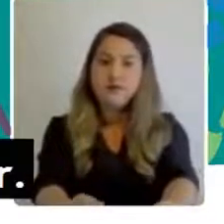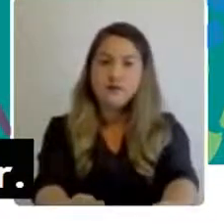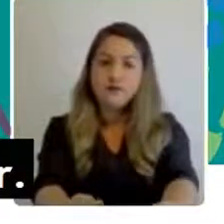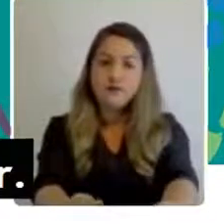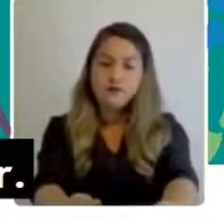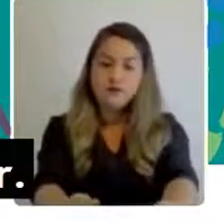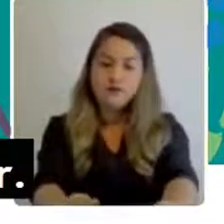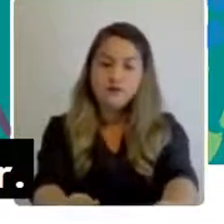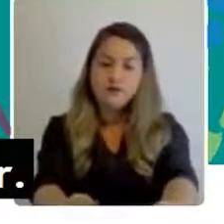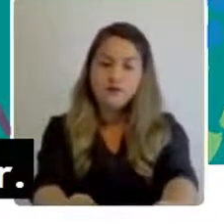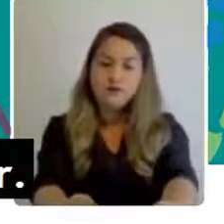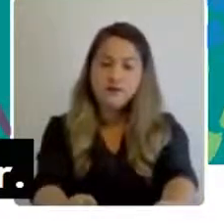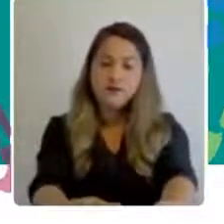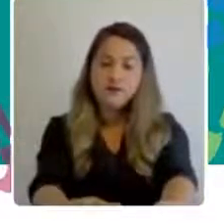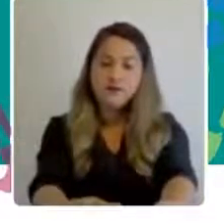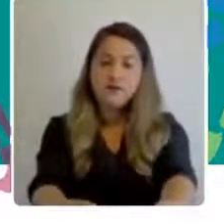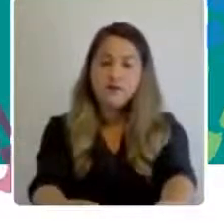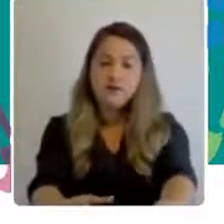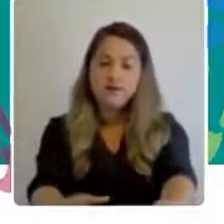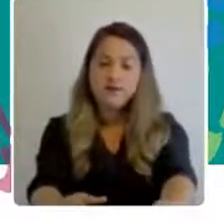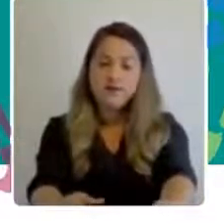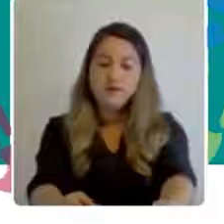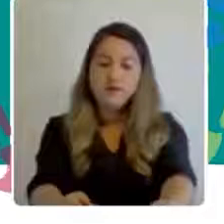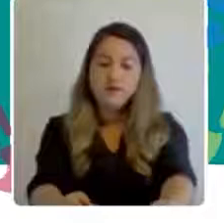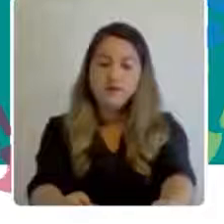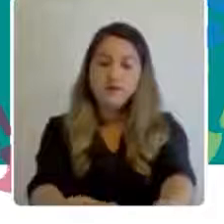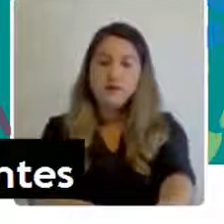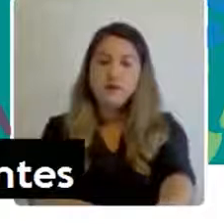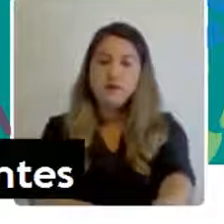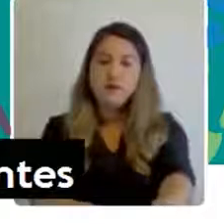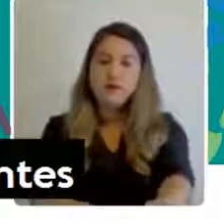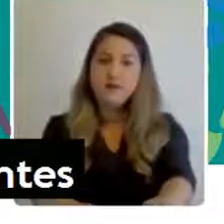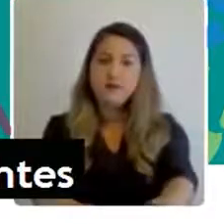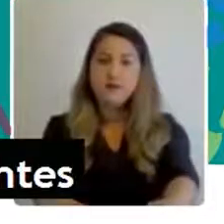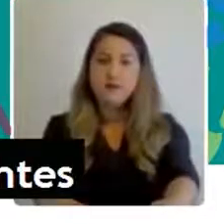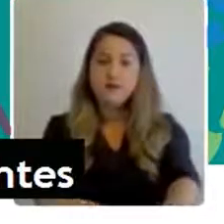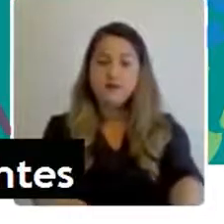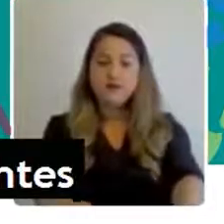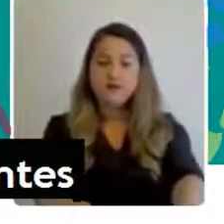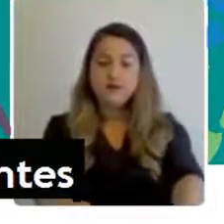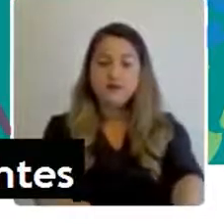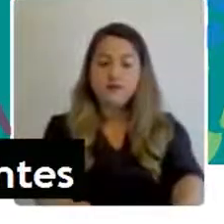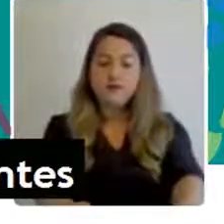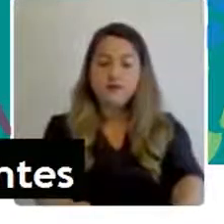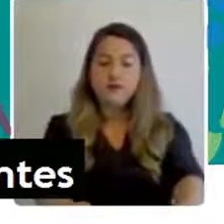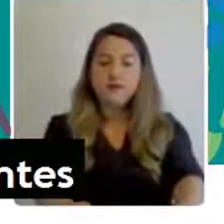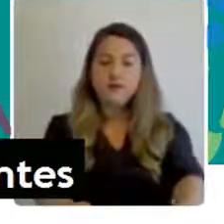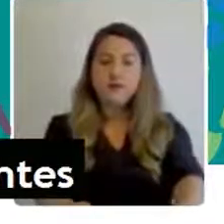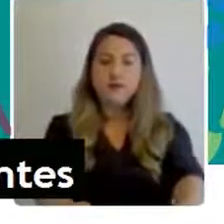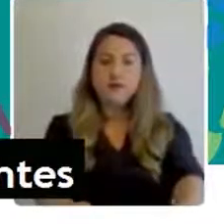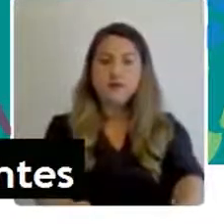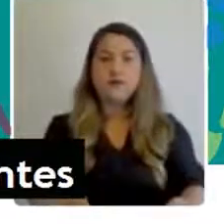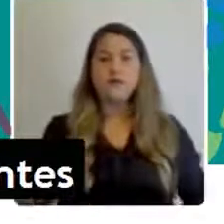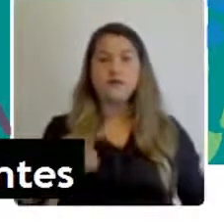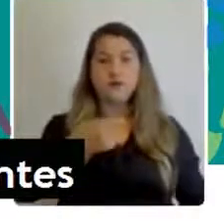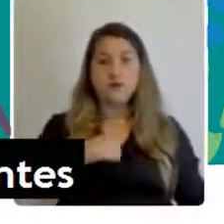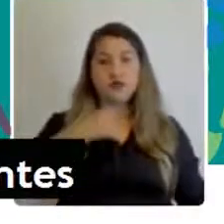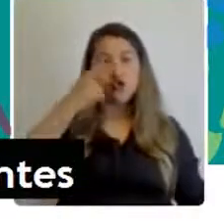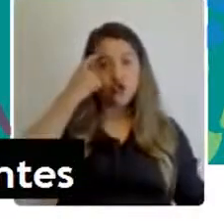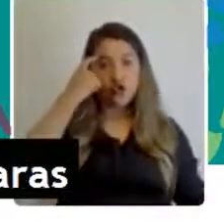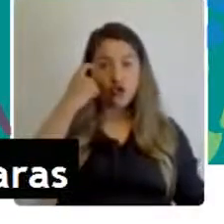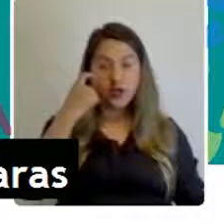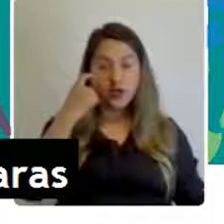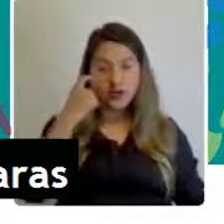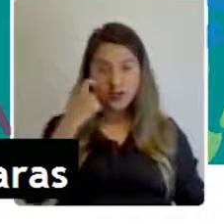Not an easy question to answer, but I think the consensus that we've been hearing from many of the rare disease organizations,